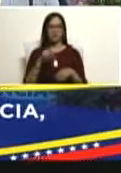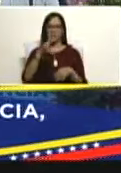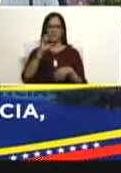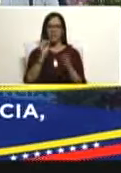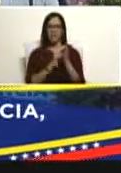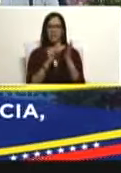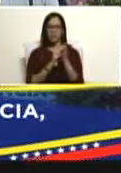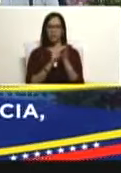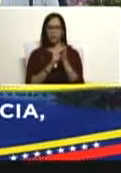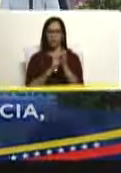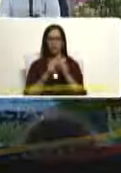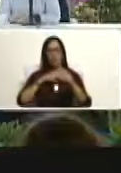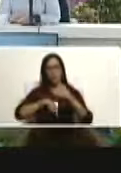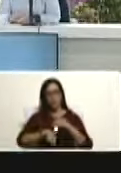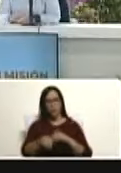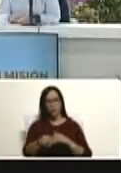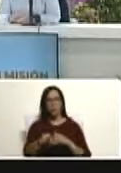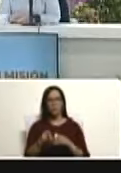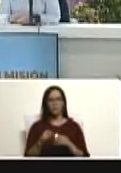que partimos para acá,